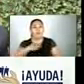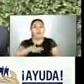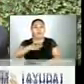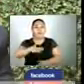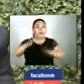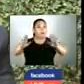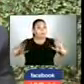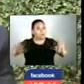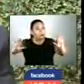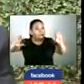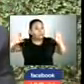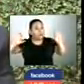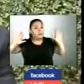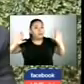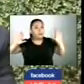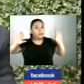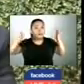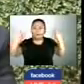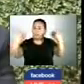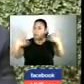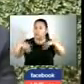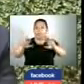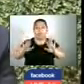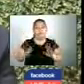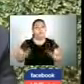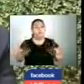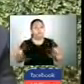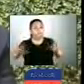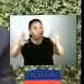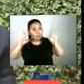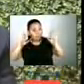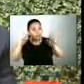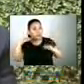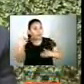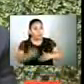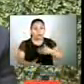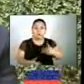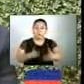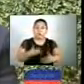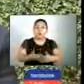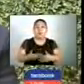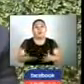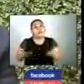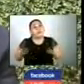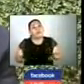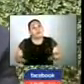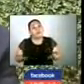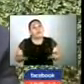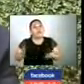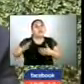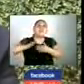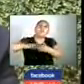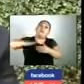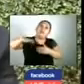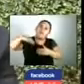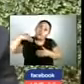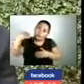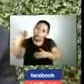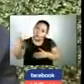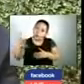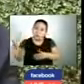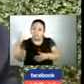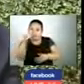sentencia definitiva cumpliéndose y después le hubiera caído la otra